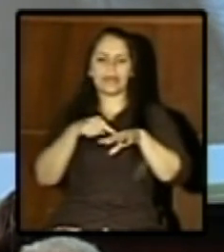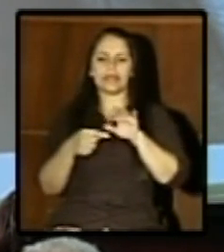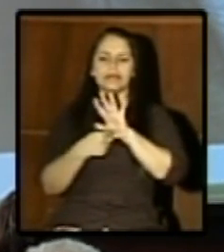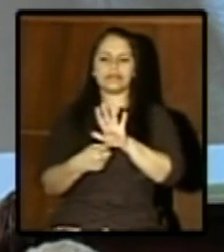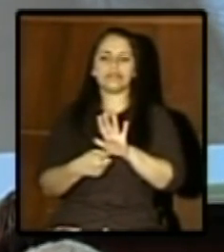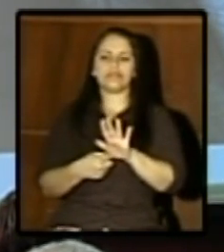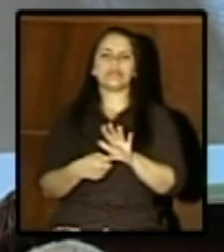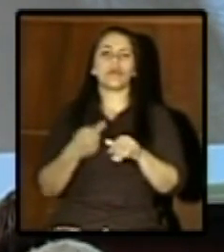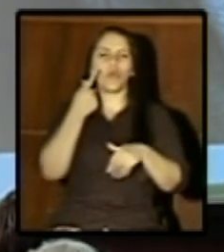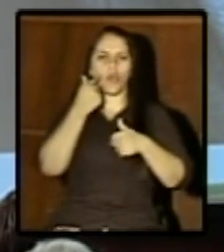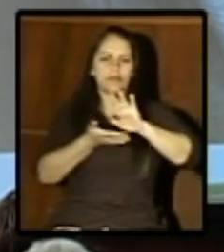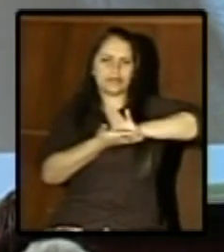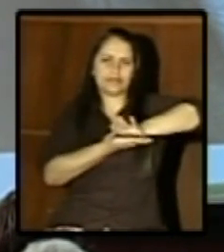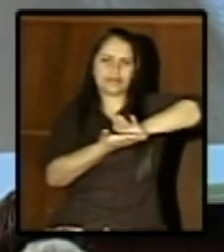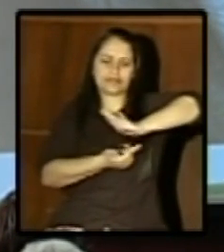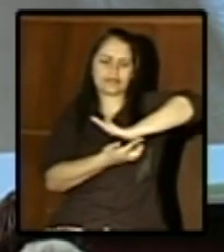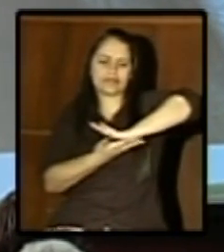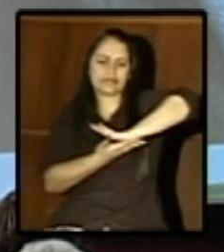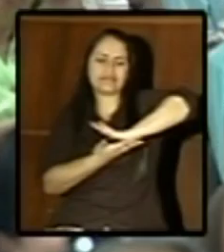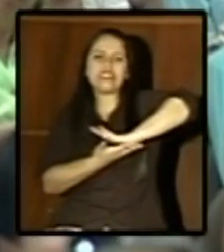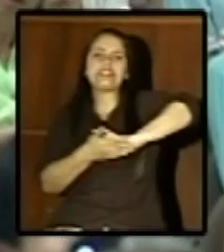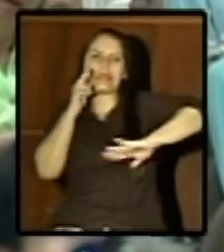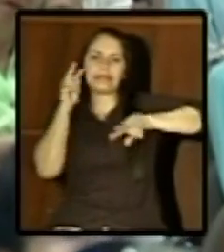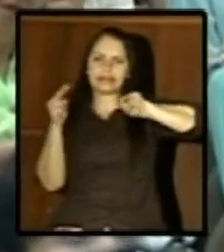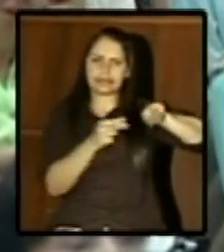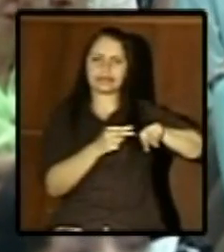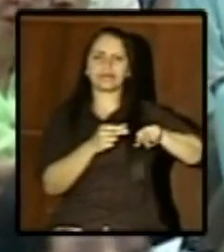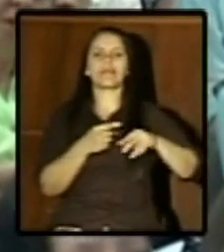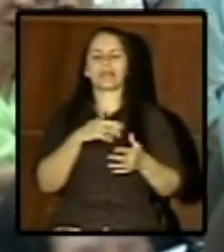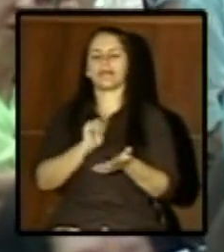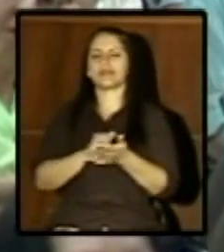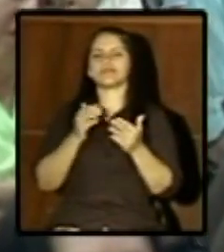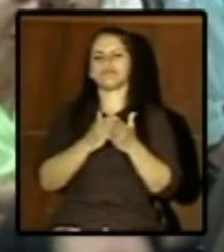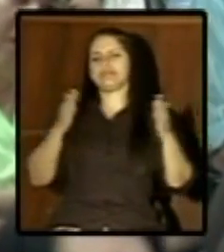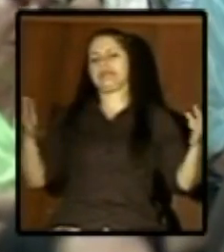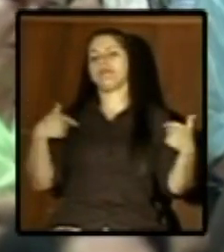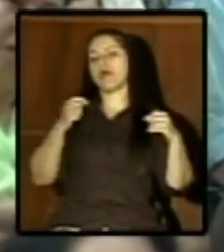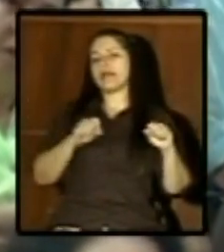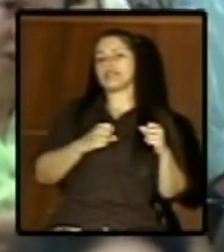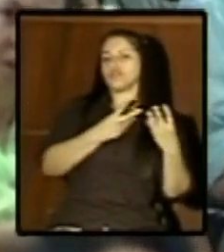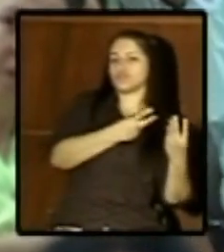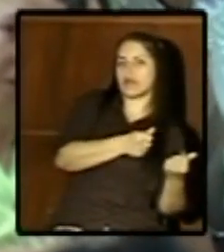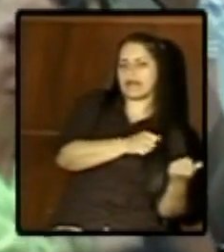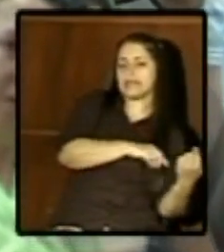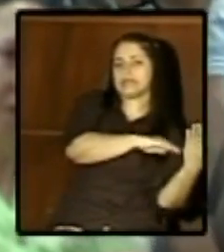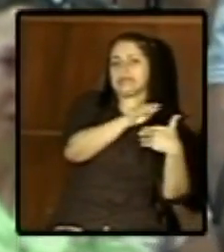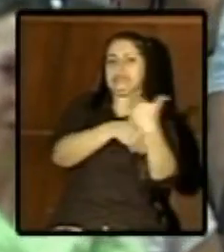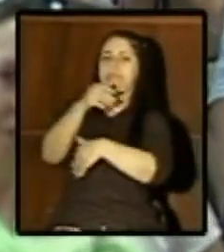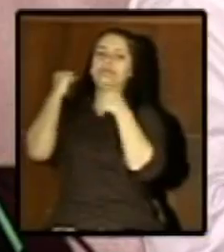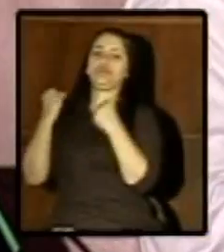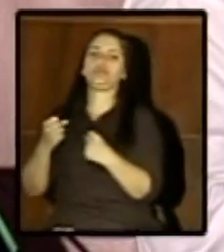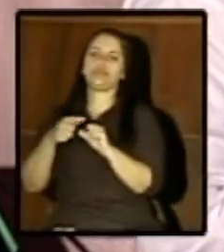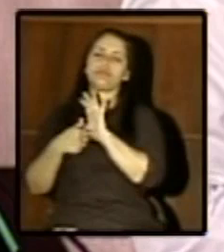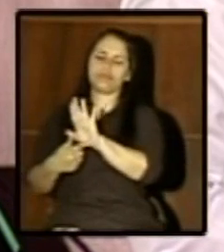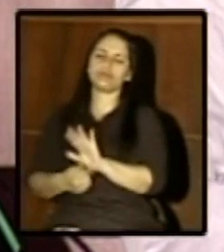estos nódulos que se llaman tofos, miren, que puede formarlos incluso donde no es articulación, como el talón. Entonces